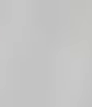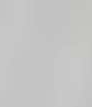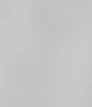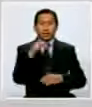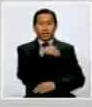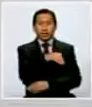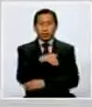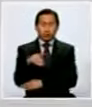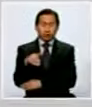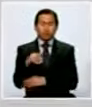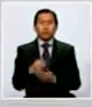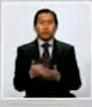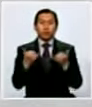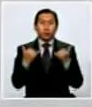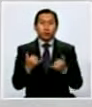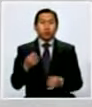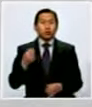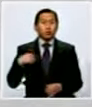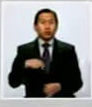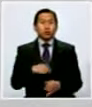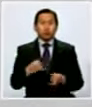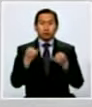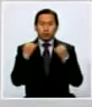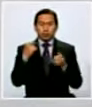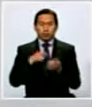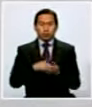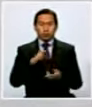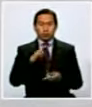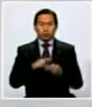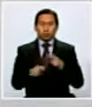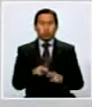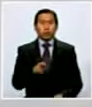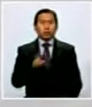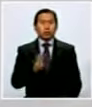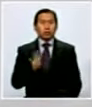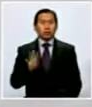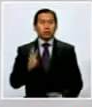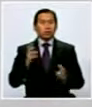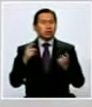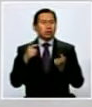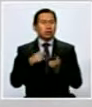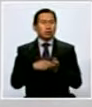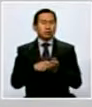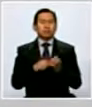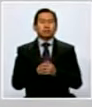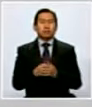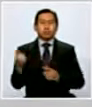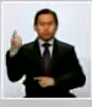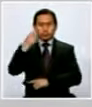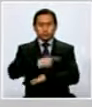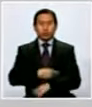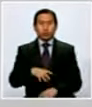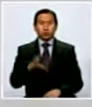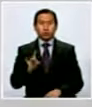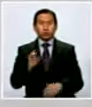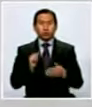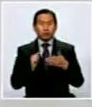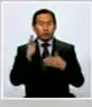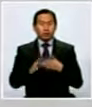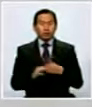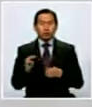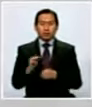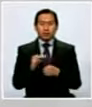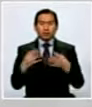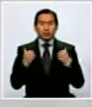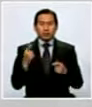Buenas noches. Hoy día compartimos el parte número 24 correspondiente al día 8 de abril del